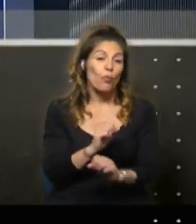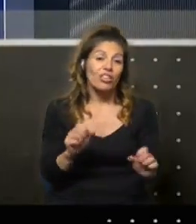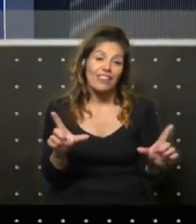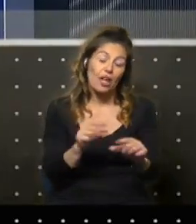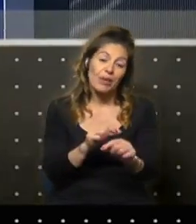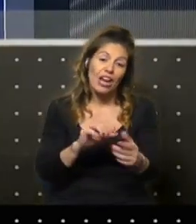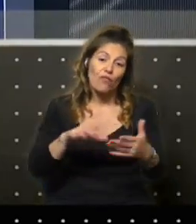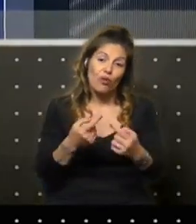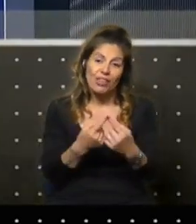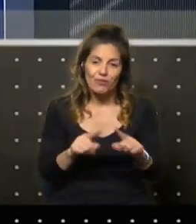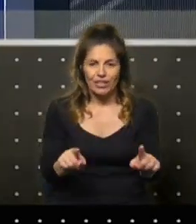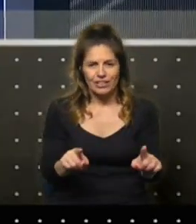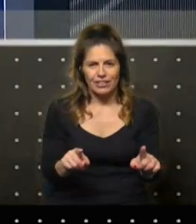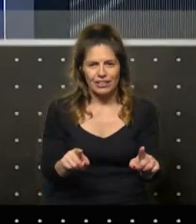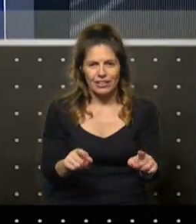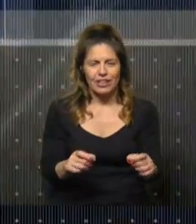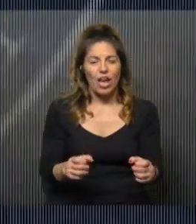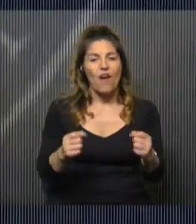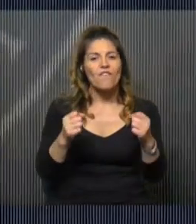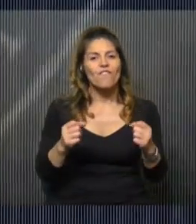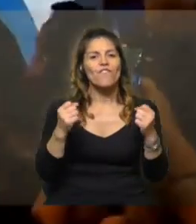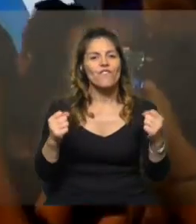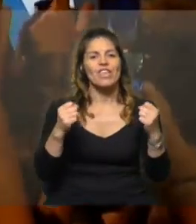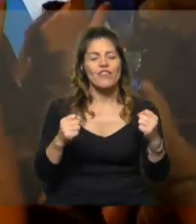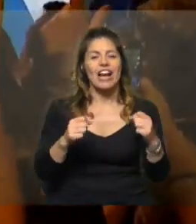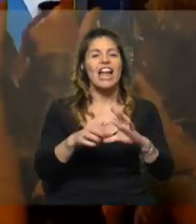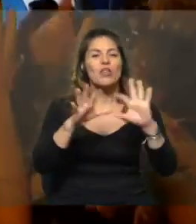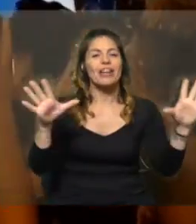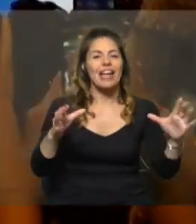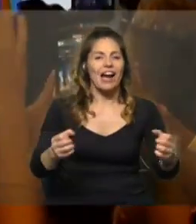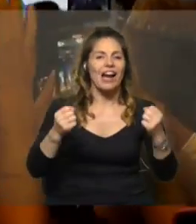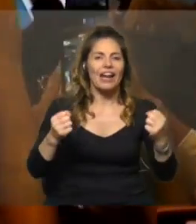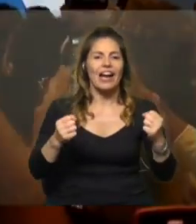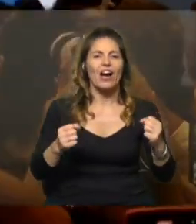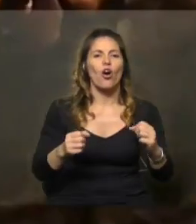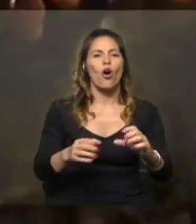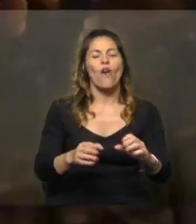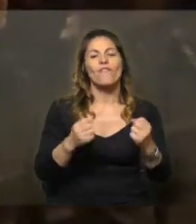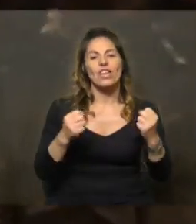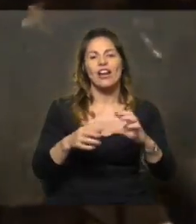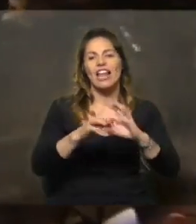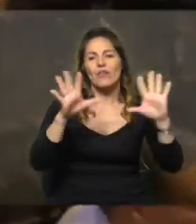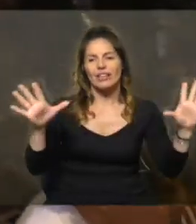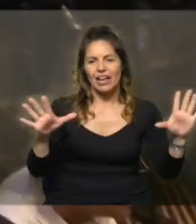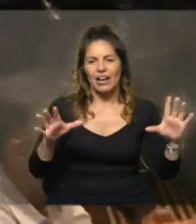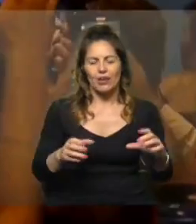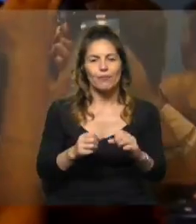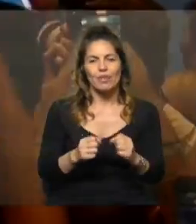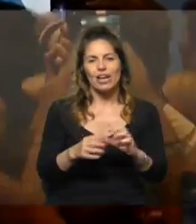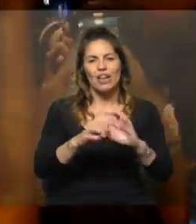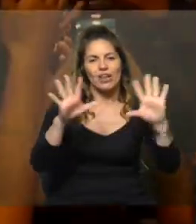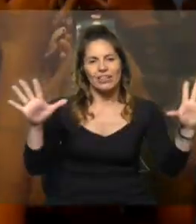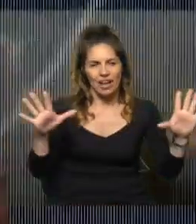terminar de otra manera viva la libertad viva la libertad viva la